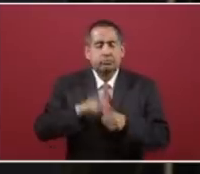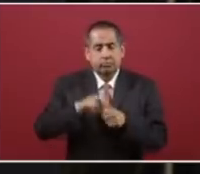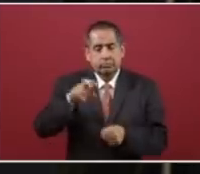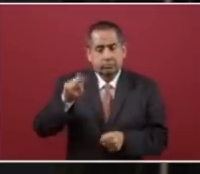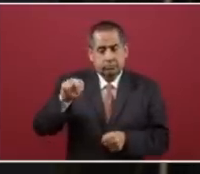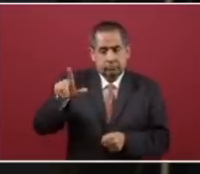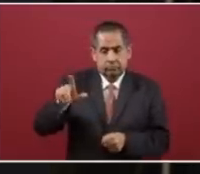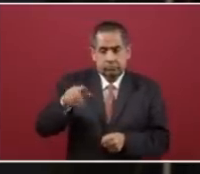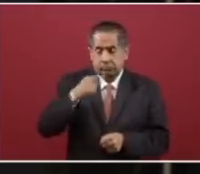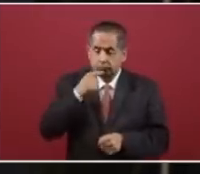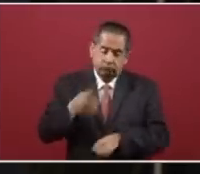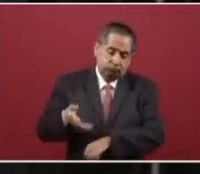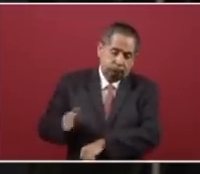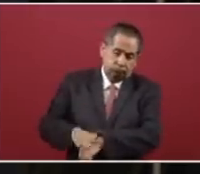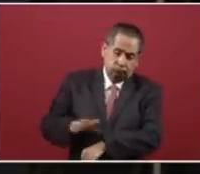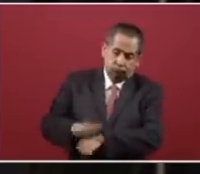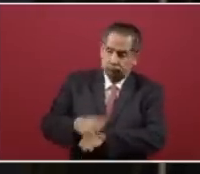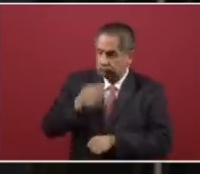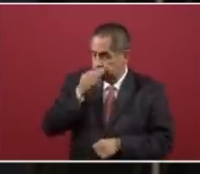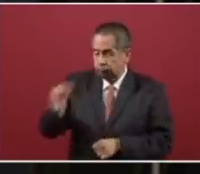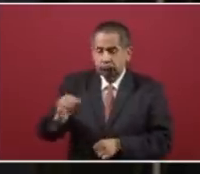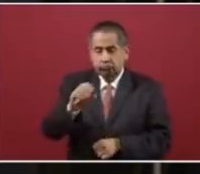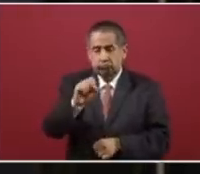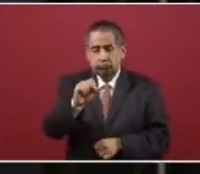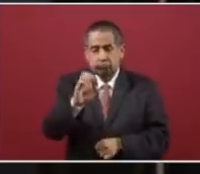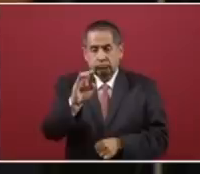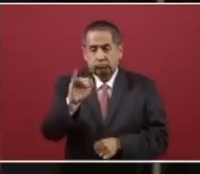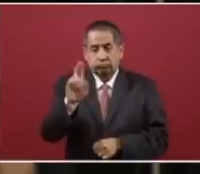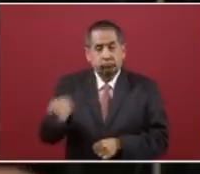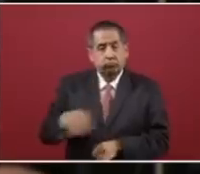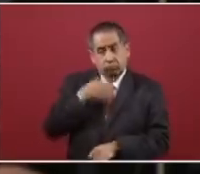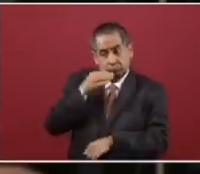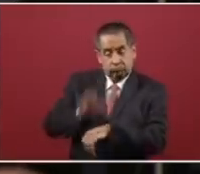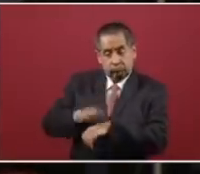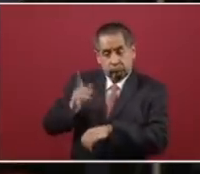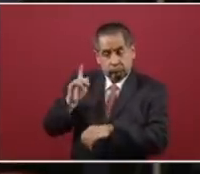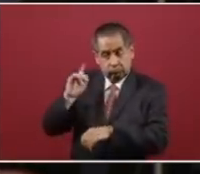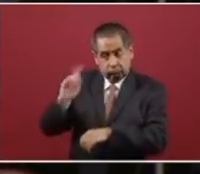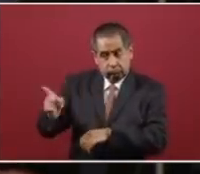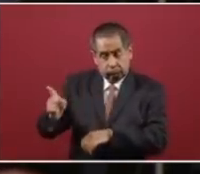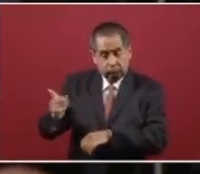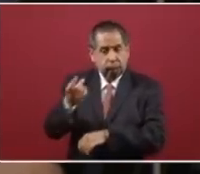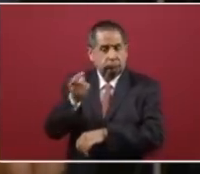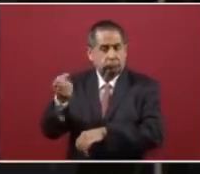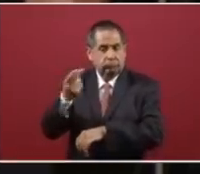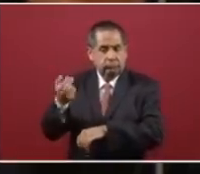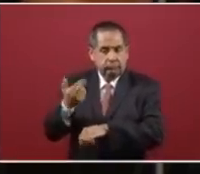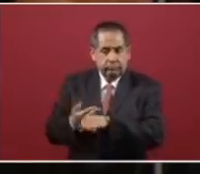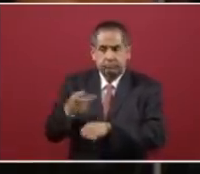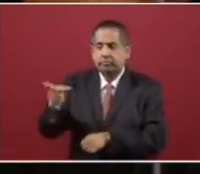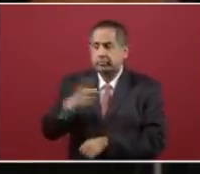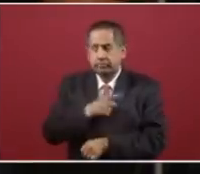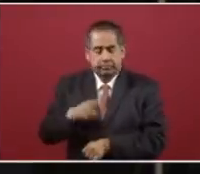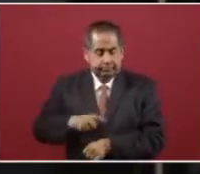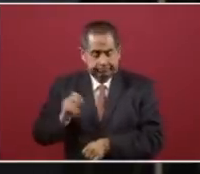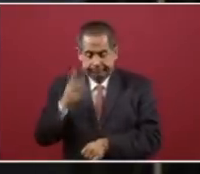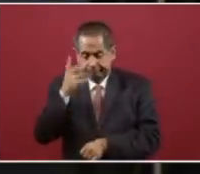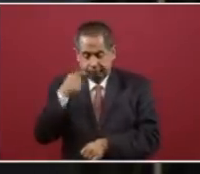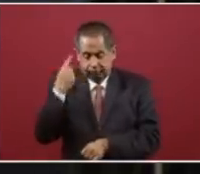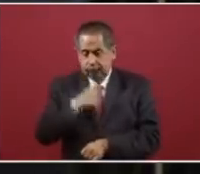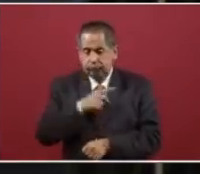un apercibimiento a la secretaria de bienestar y a la subsecretaría para que en un plazo de 24 horas se